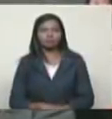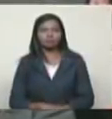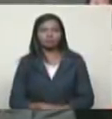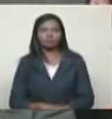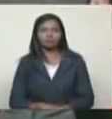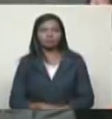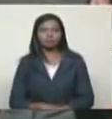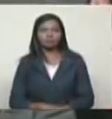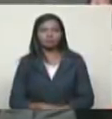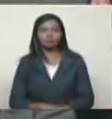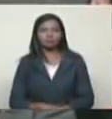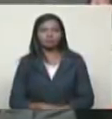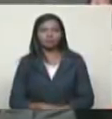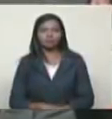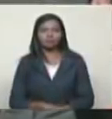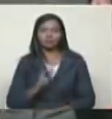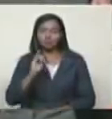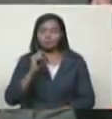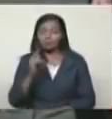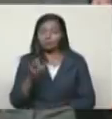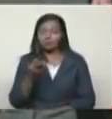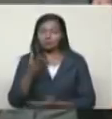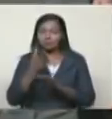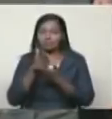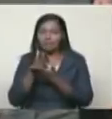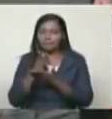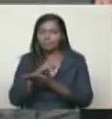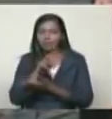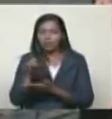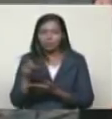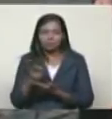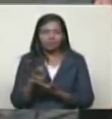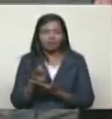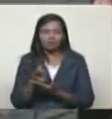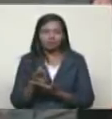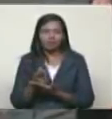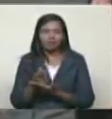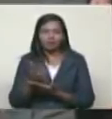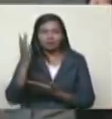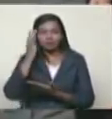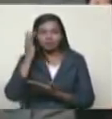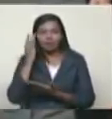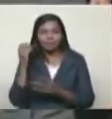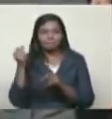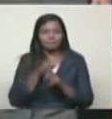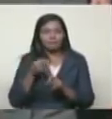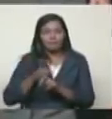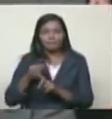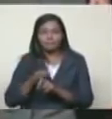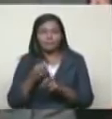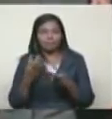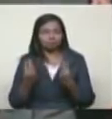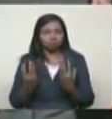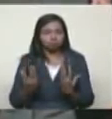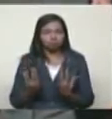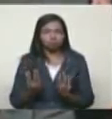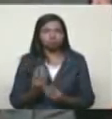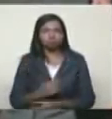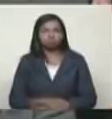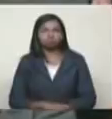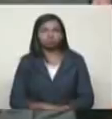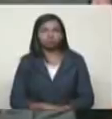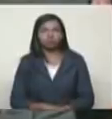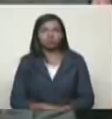Por eso es que siempre saben ustedes que combato, lucho,